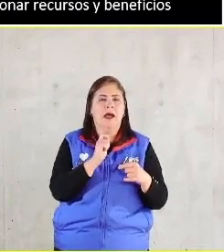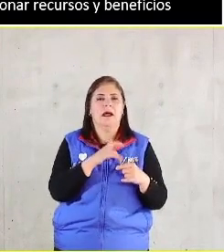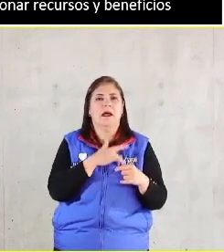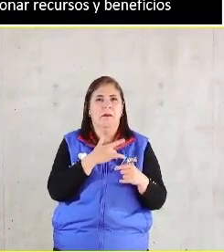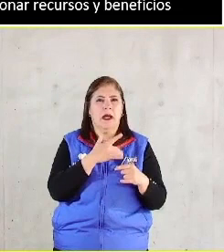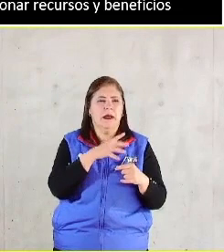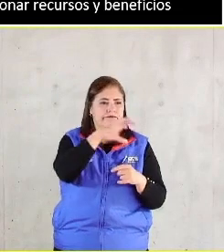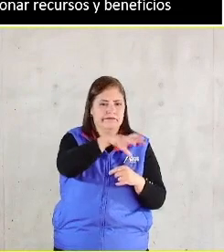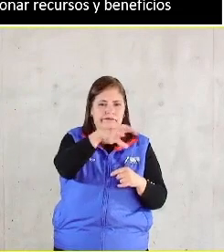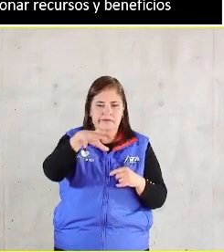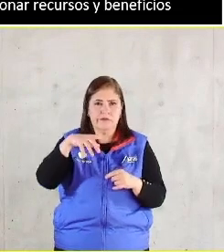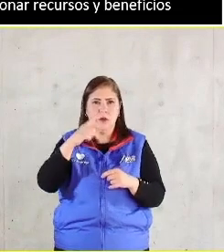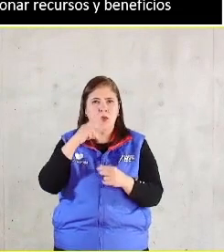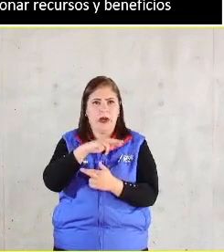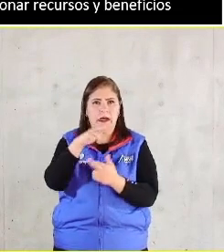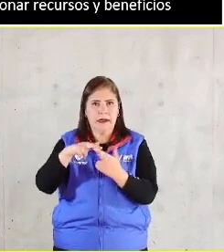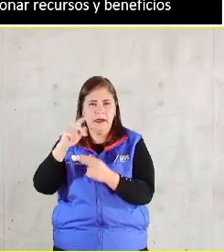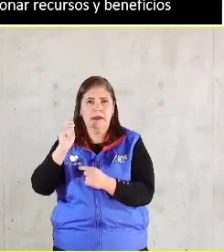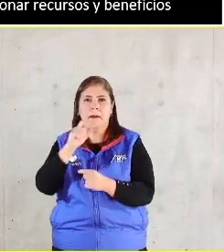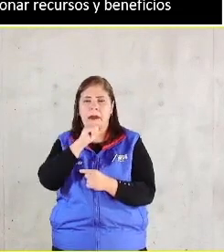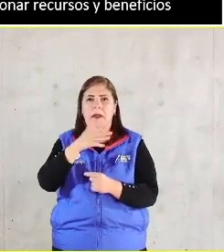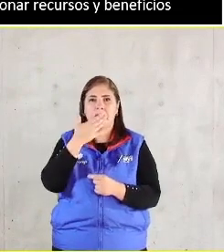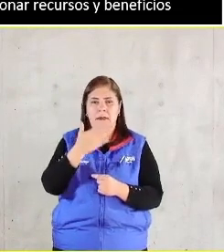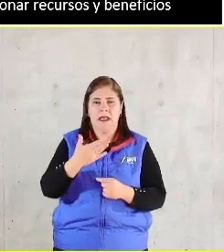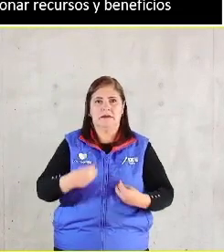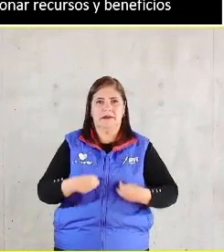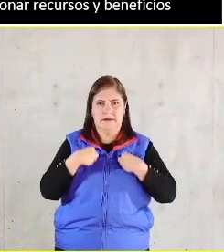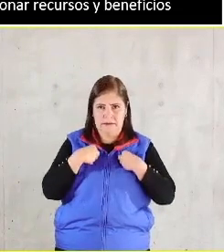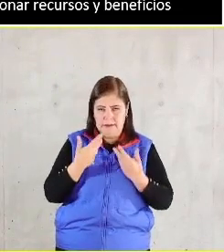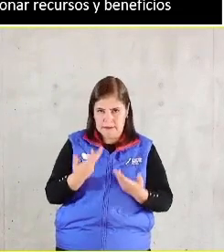sectoriales principalmente y calidad de vida. ¿Y dónde está nuestra